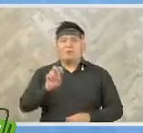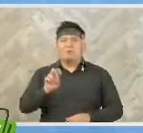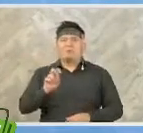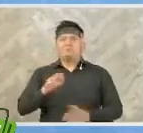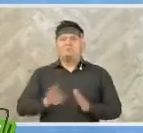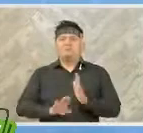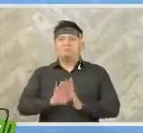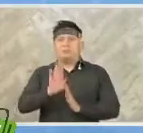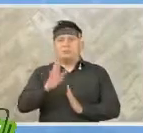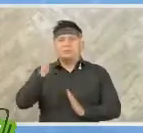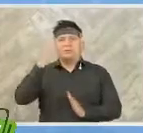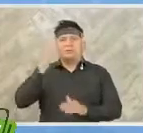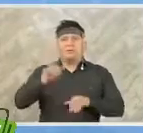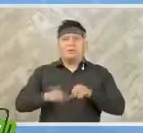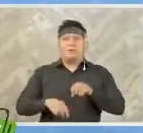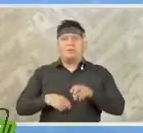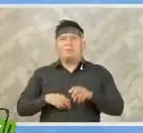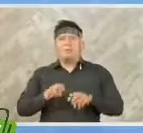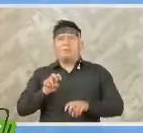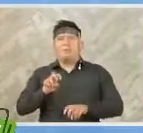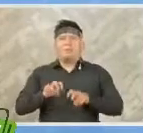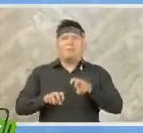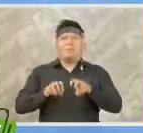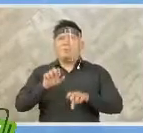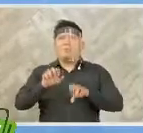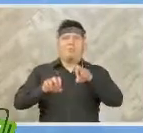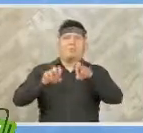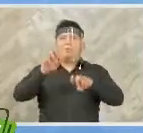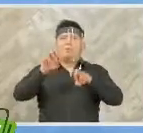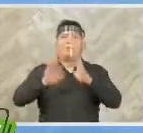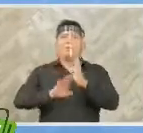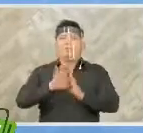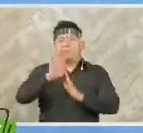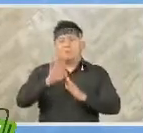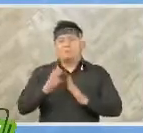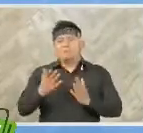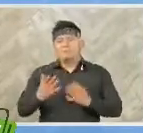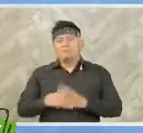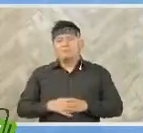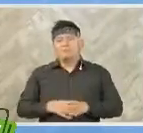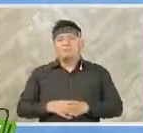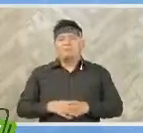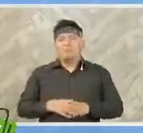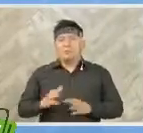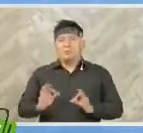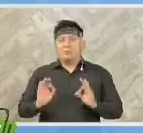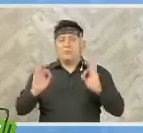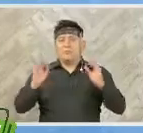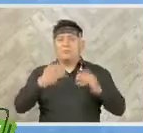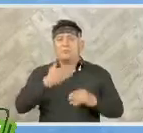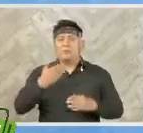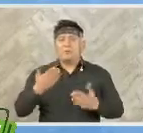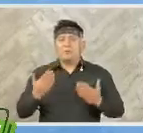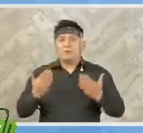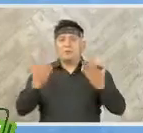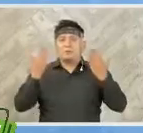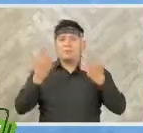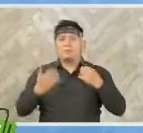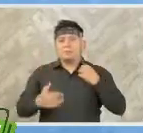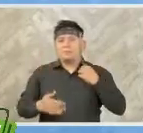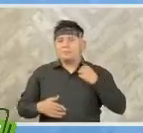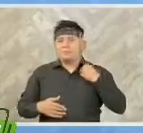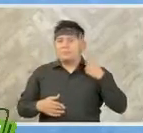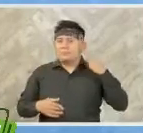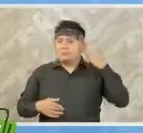los que vayan subiendo peldaño a peldaño la productividad, la mejora en la calidad, la mejora en empaques, la